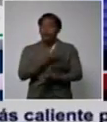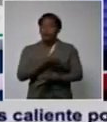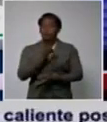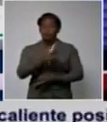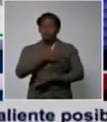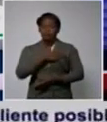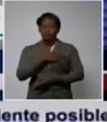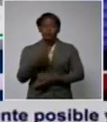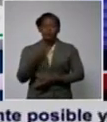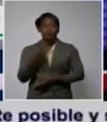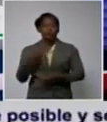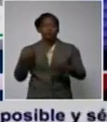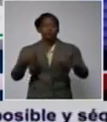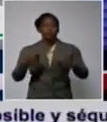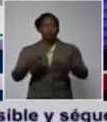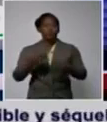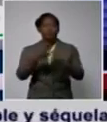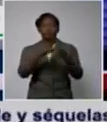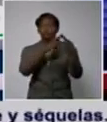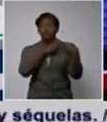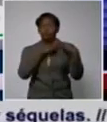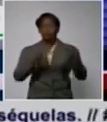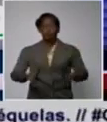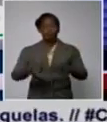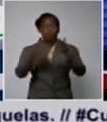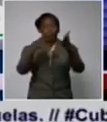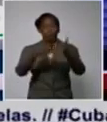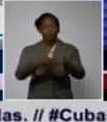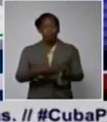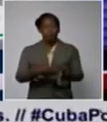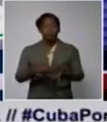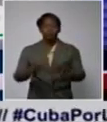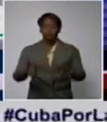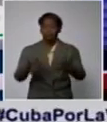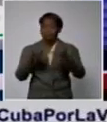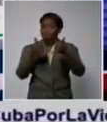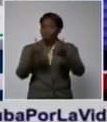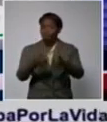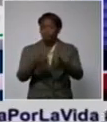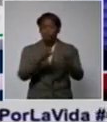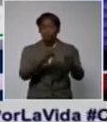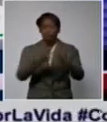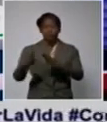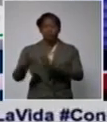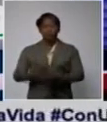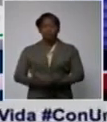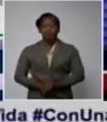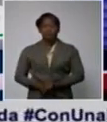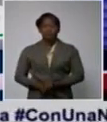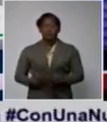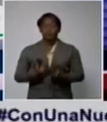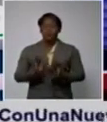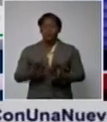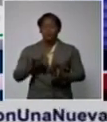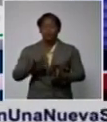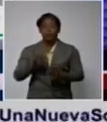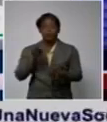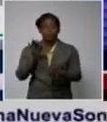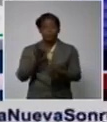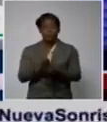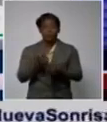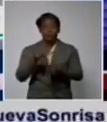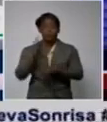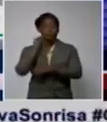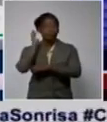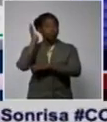a la autorresponsabilidad, sobre todo al cumplimiento de las medidas higiénico-sanitarias. En estos momentos, hoy, incluso en conferencia